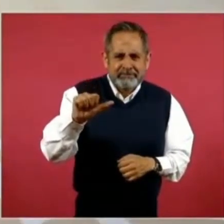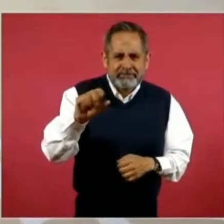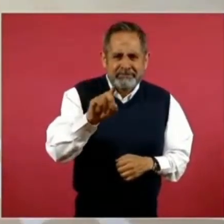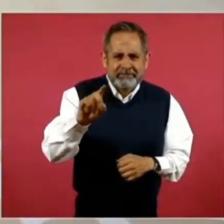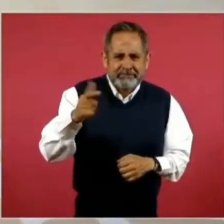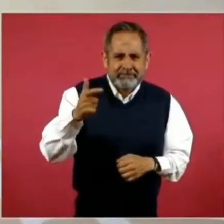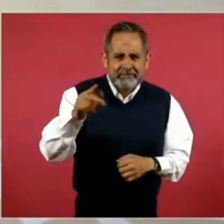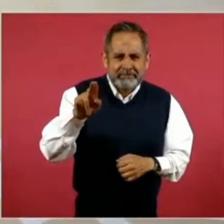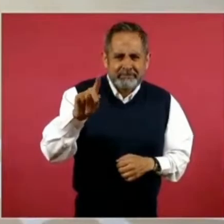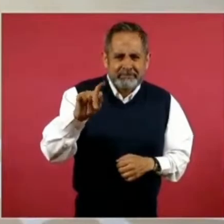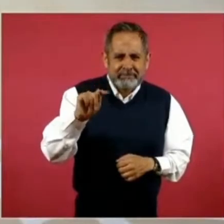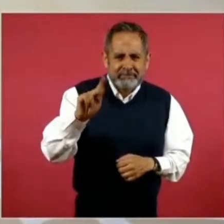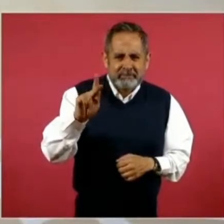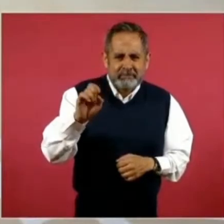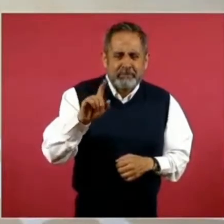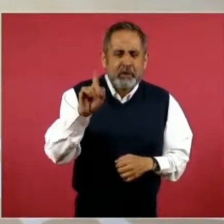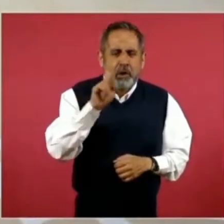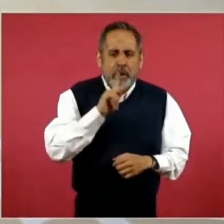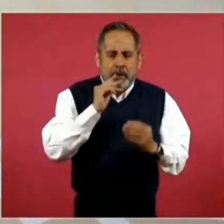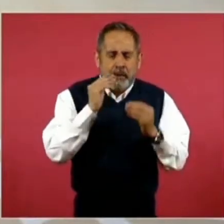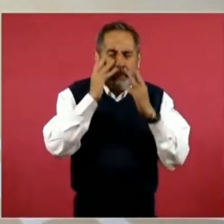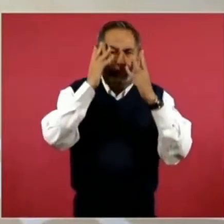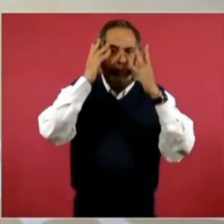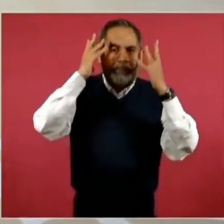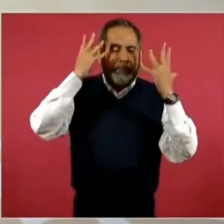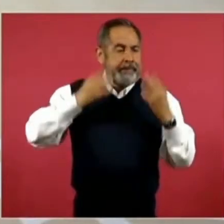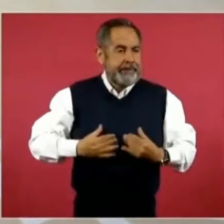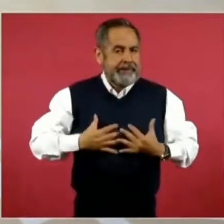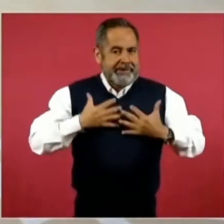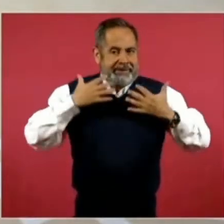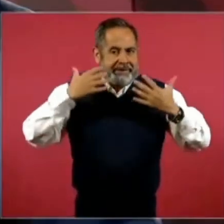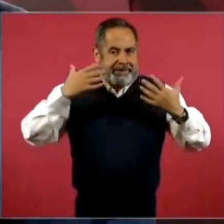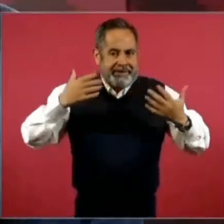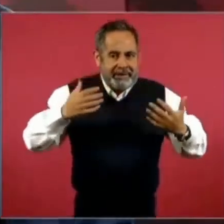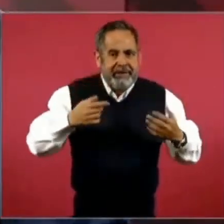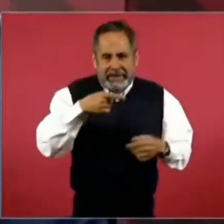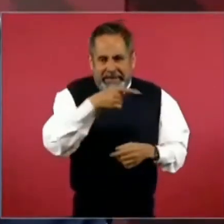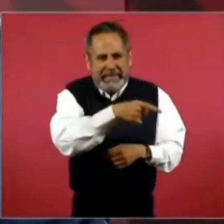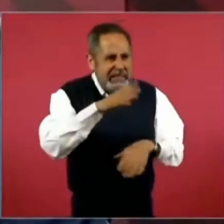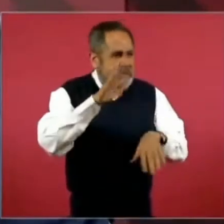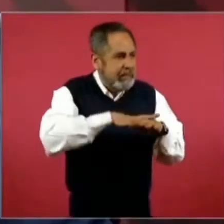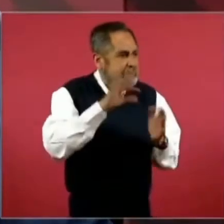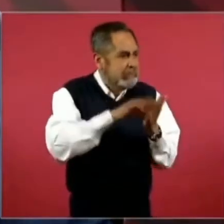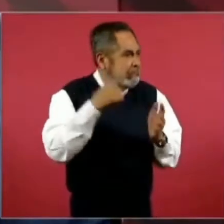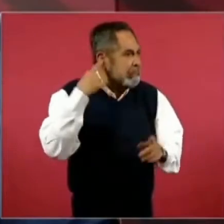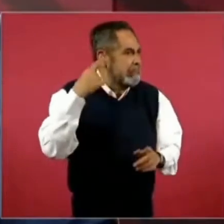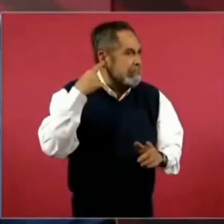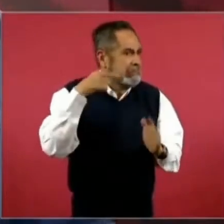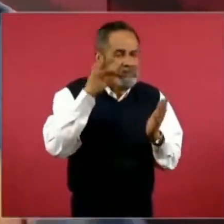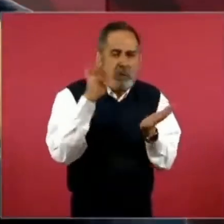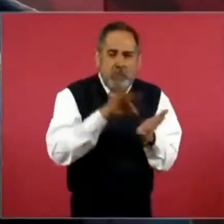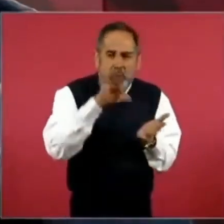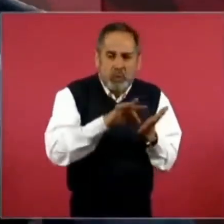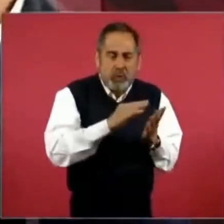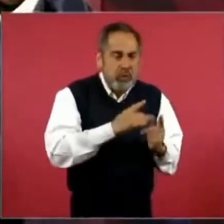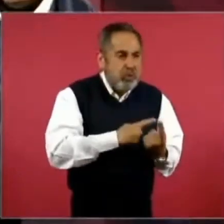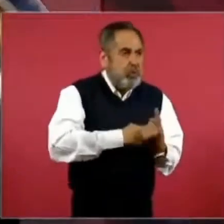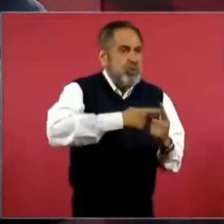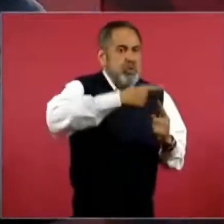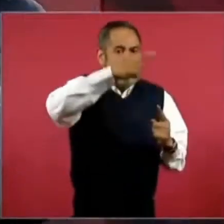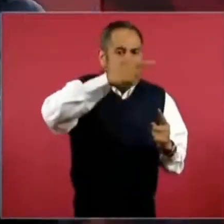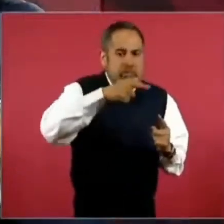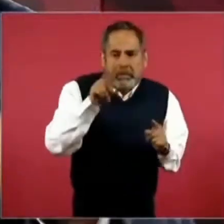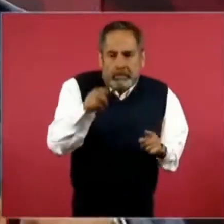Guadalupe La rosa de esa es la que tiene más reting pero no sé como usted